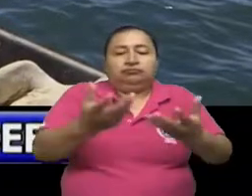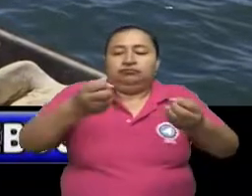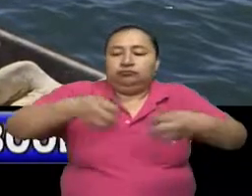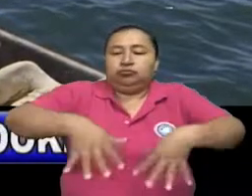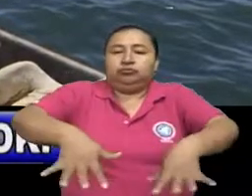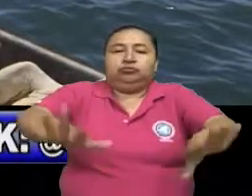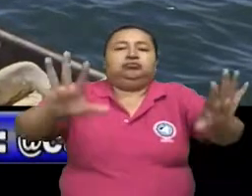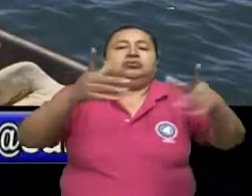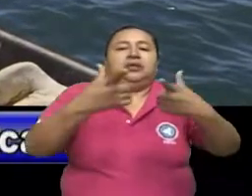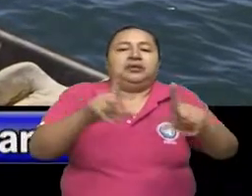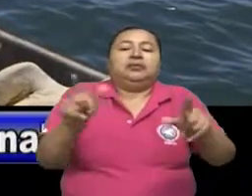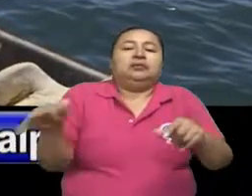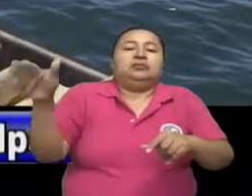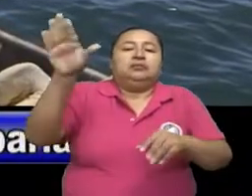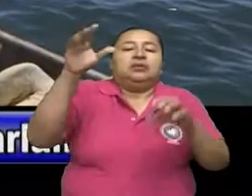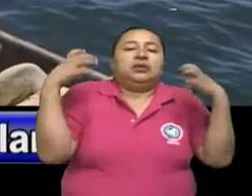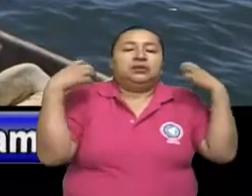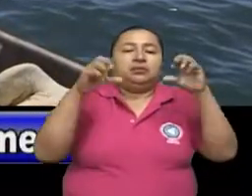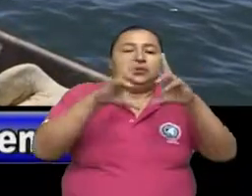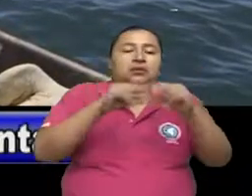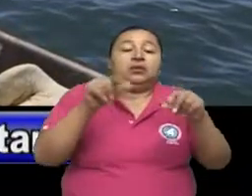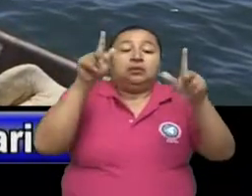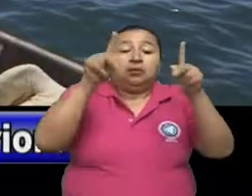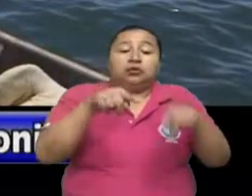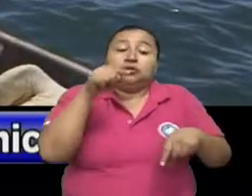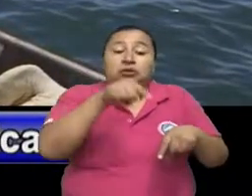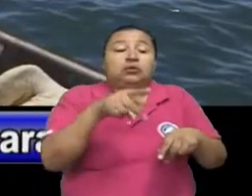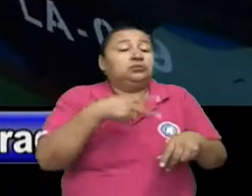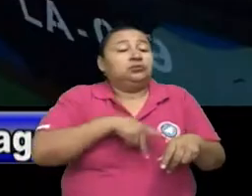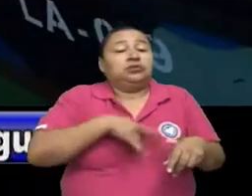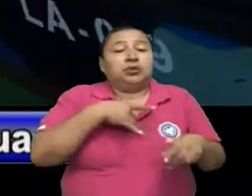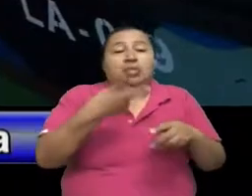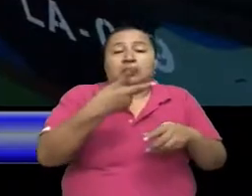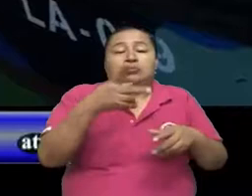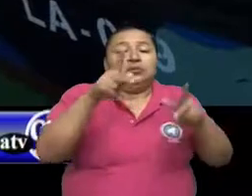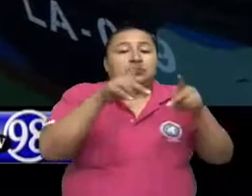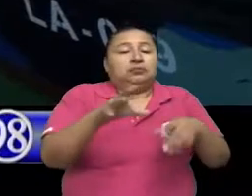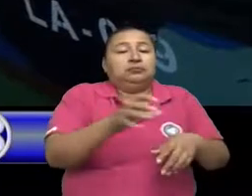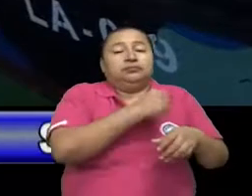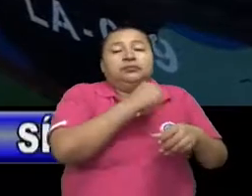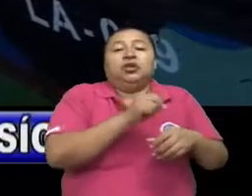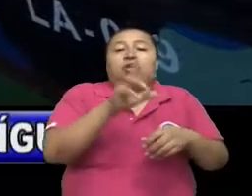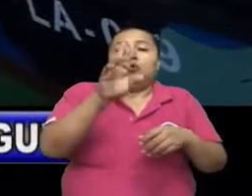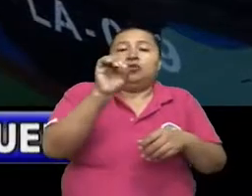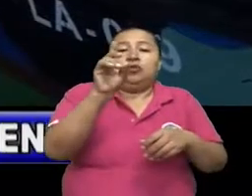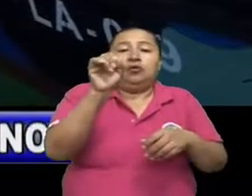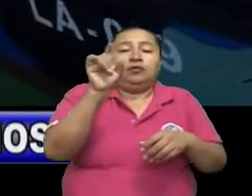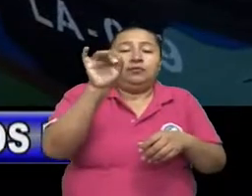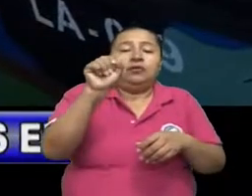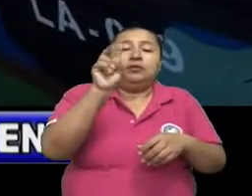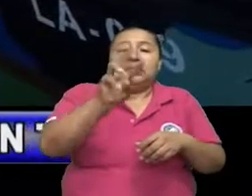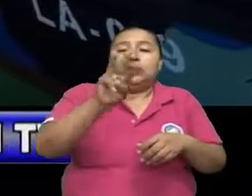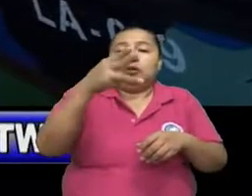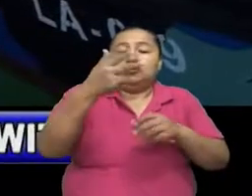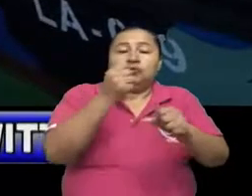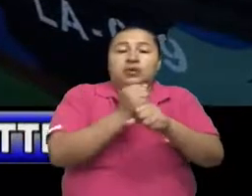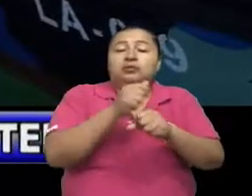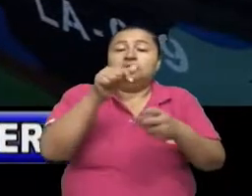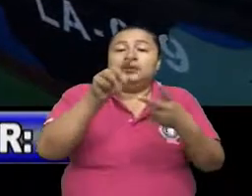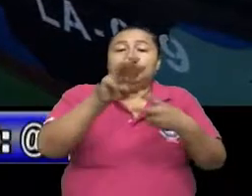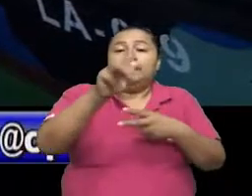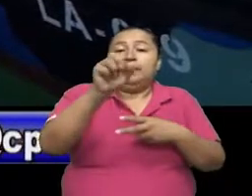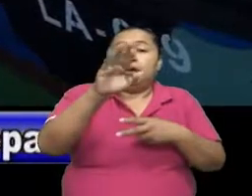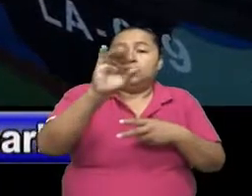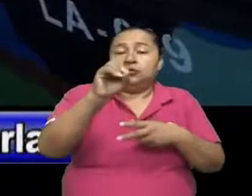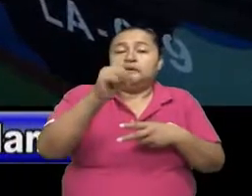hábitat natural en el mar Caribe nicaragüense. Las personas retenidas son Rodolfo Vilis Benjamín, de 38 años de edad, y Marcio García